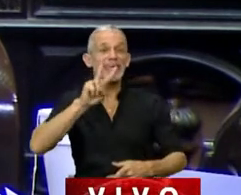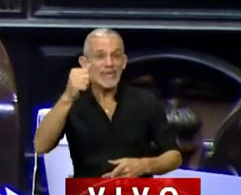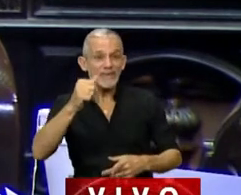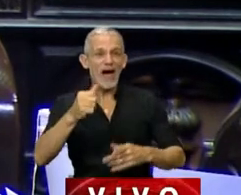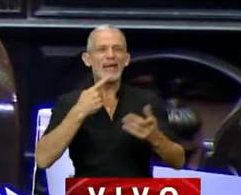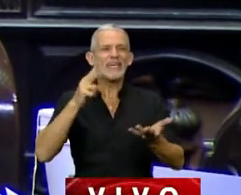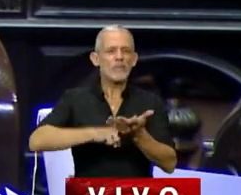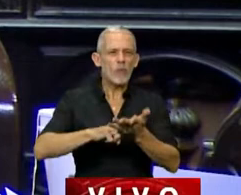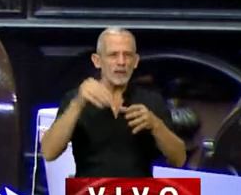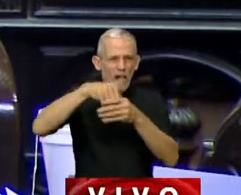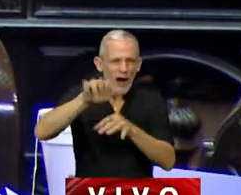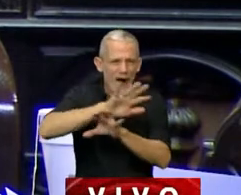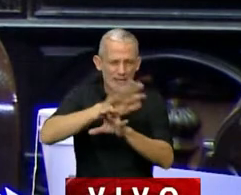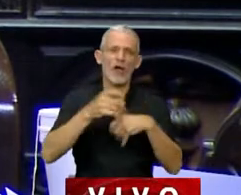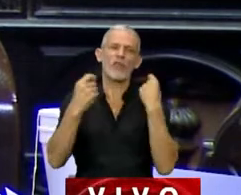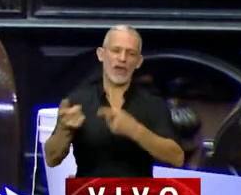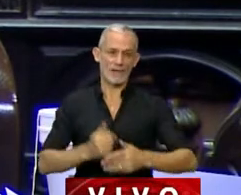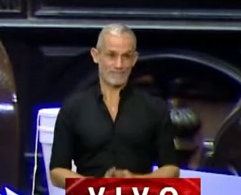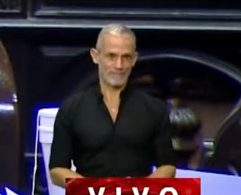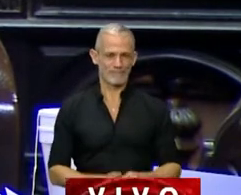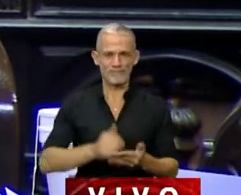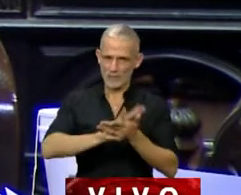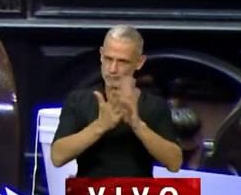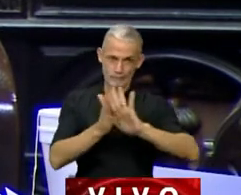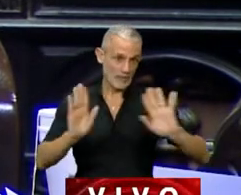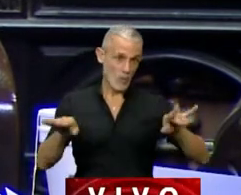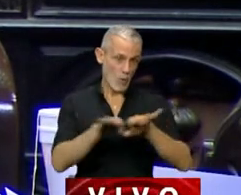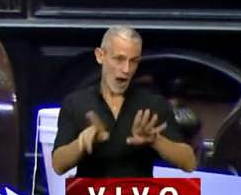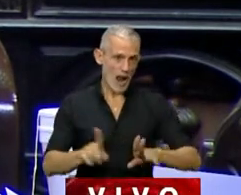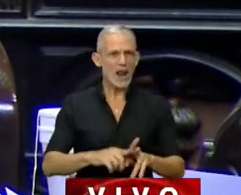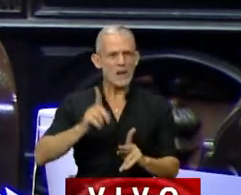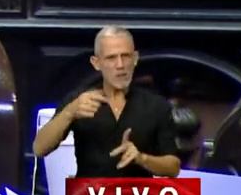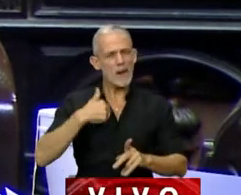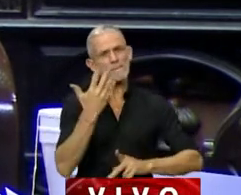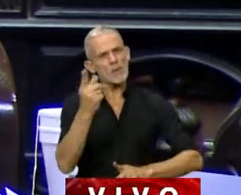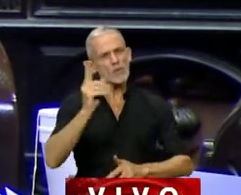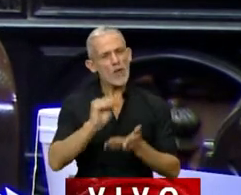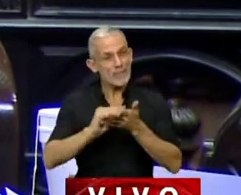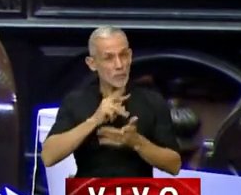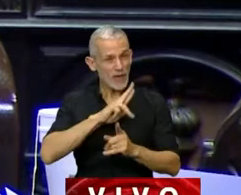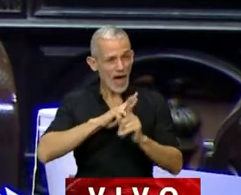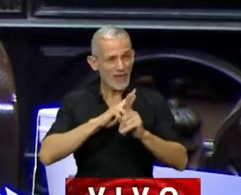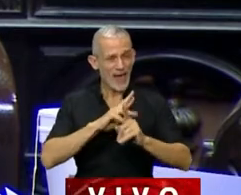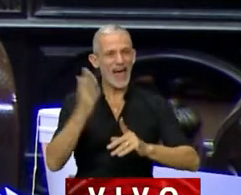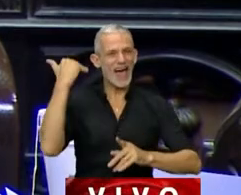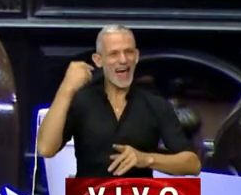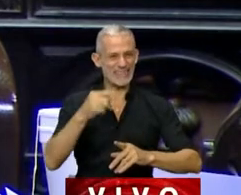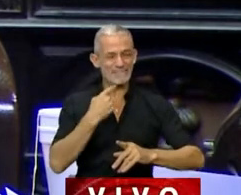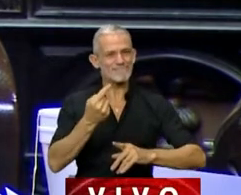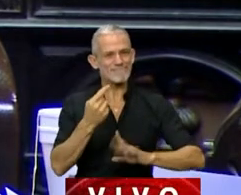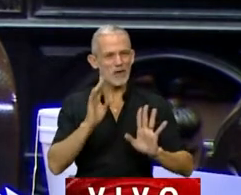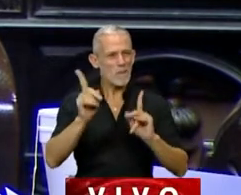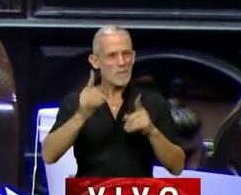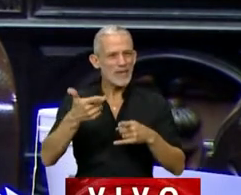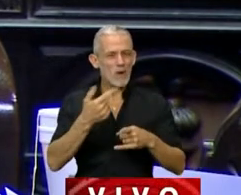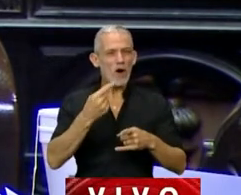los impuestos internos. Quiero poner el acento también, y me gustó que una legisladora anterior haya dicho